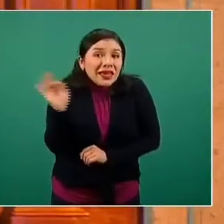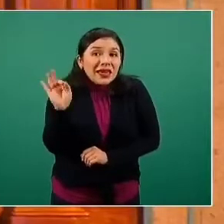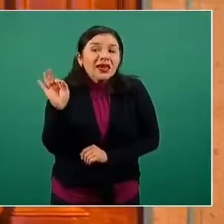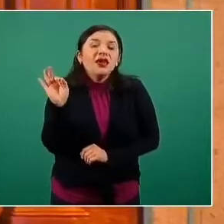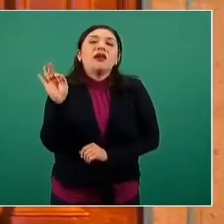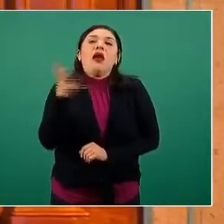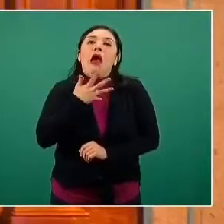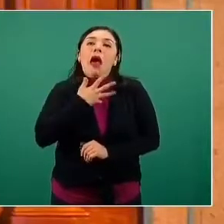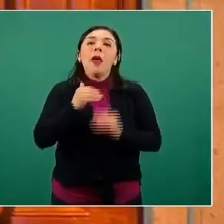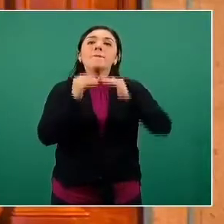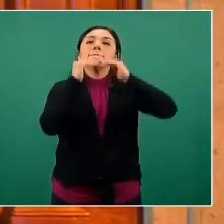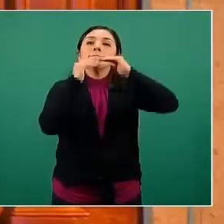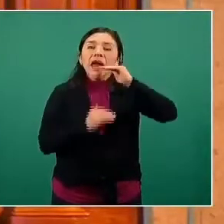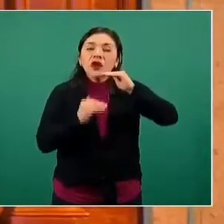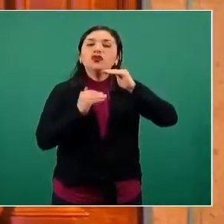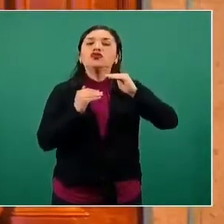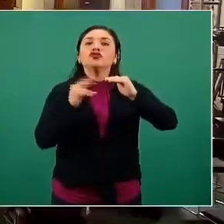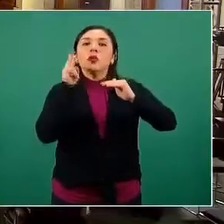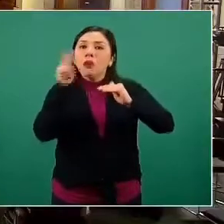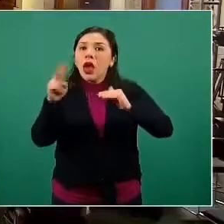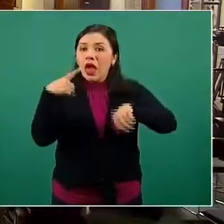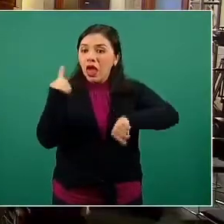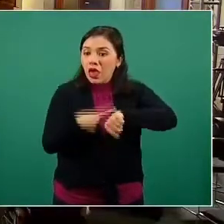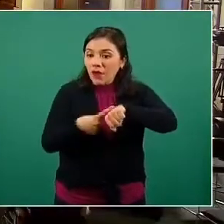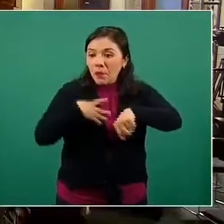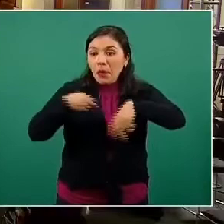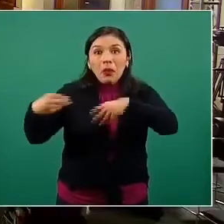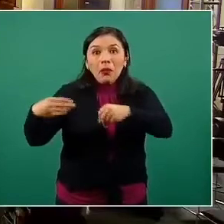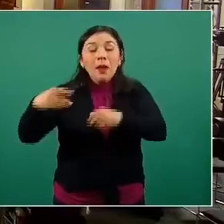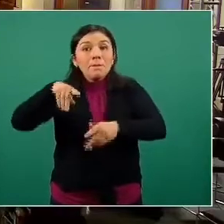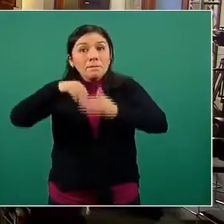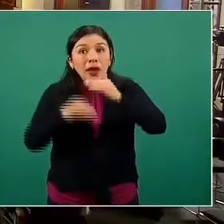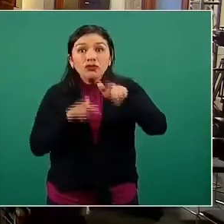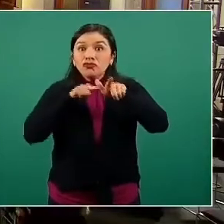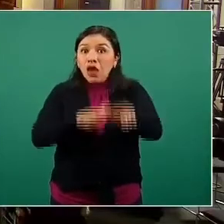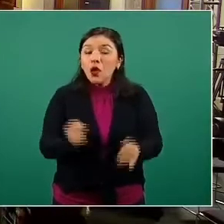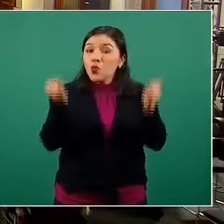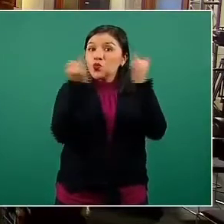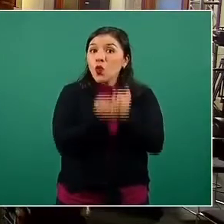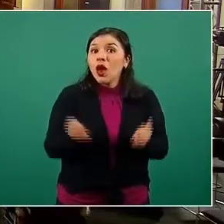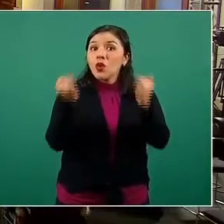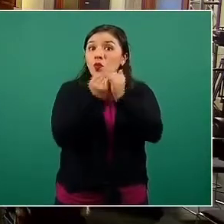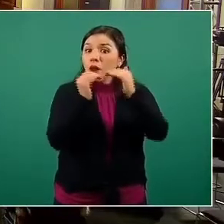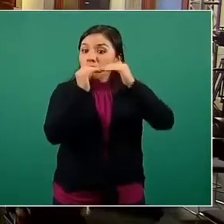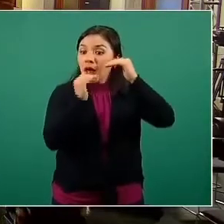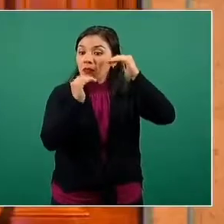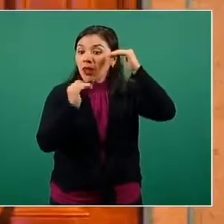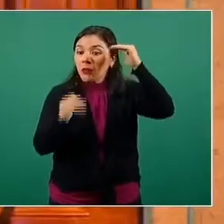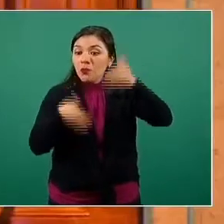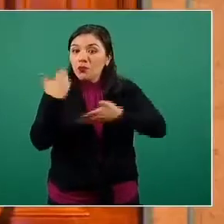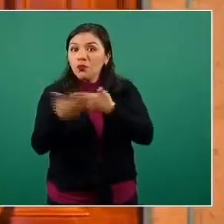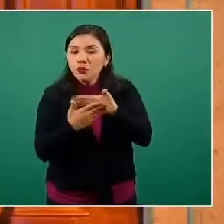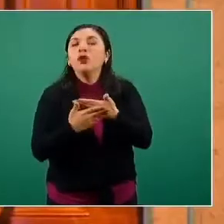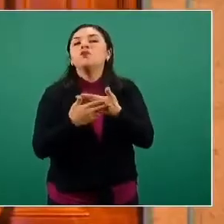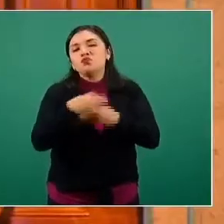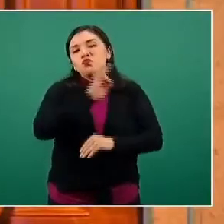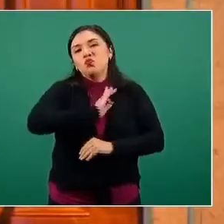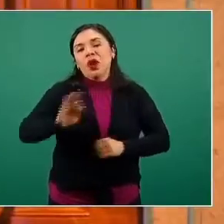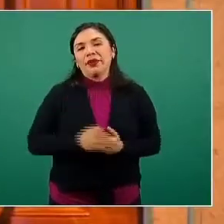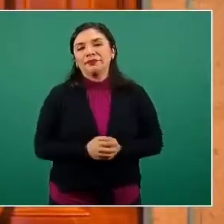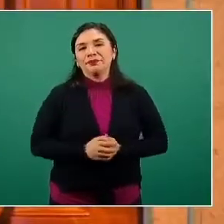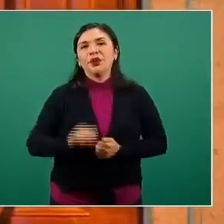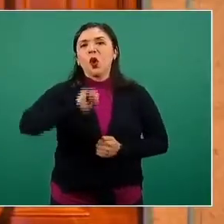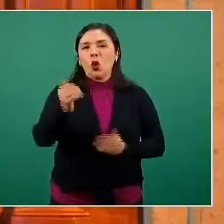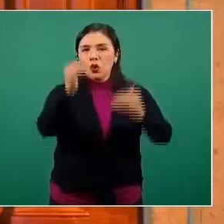la disminución y las tendencias descendentes se lograran mantener en siguientes semanas. En el siguiente rango, que es